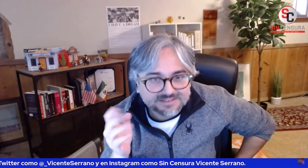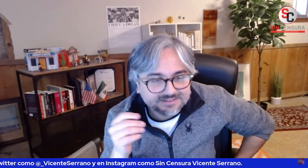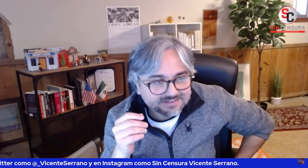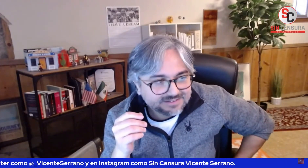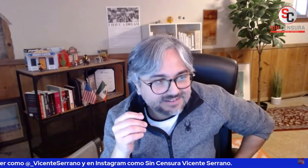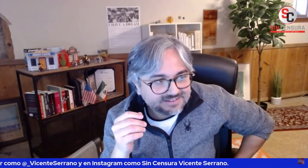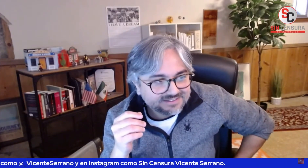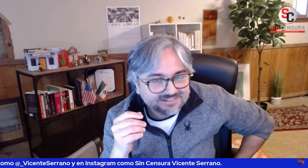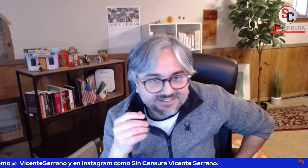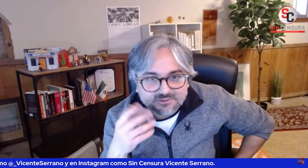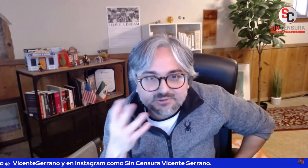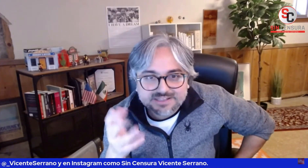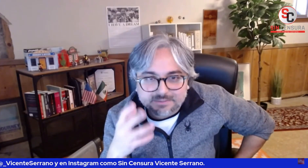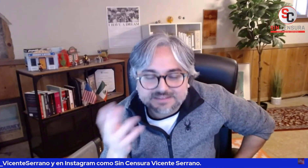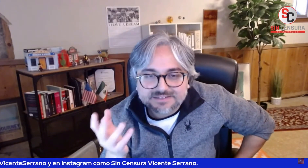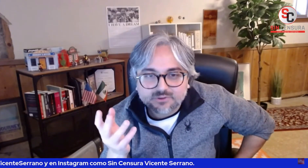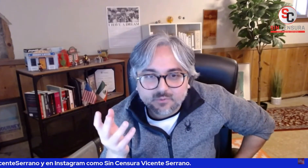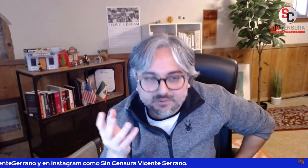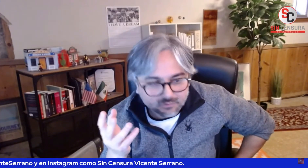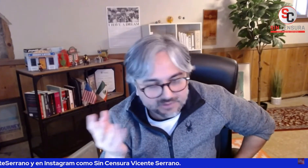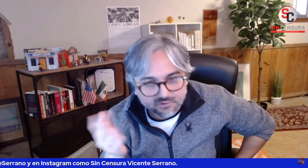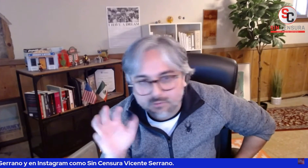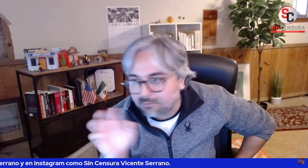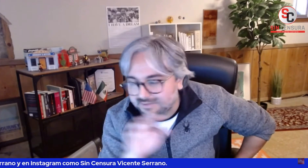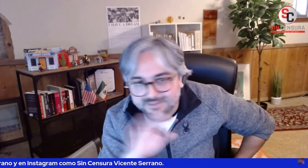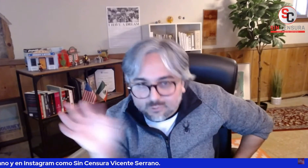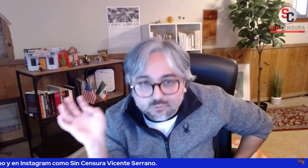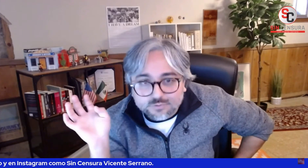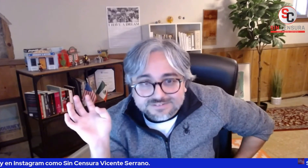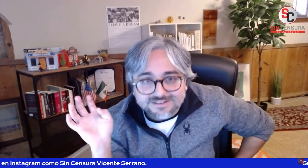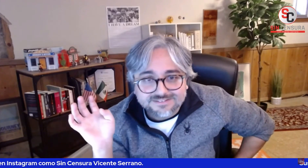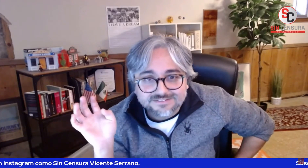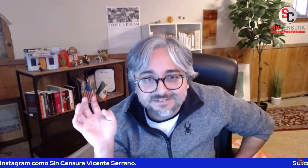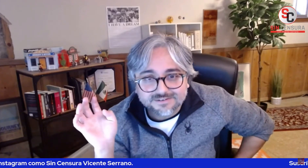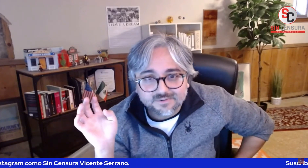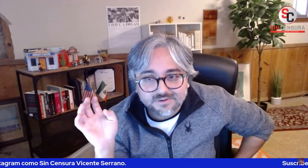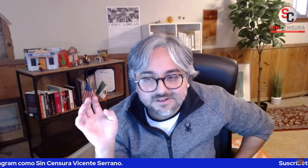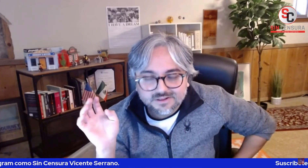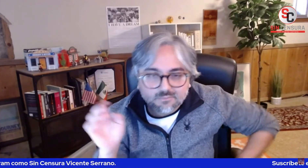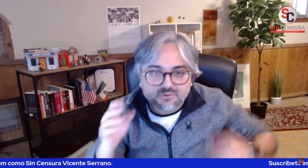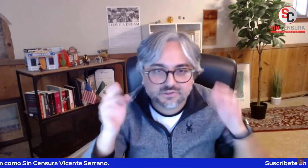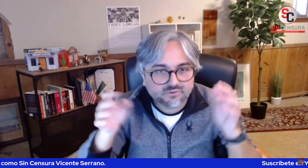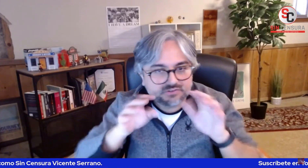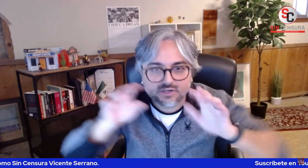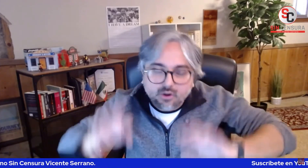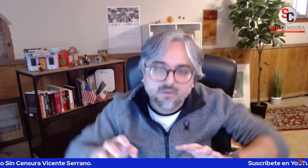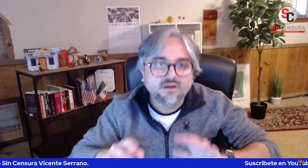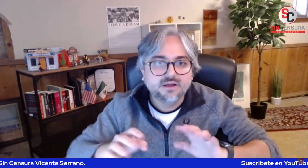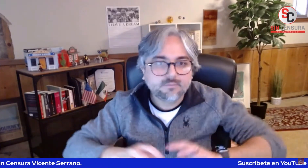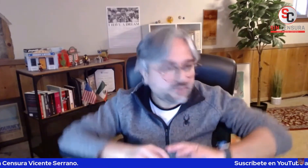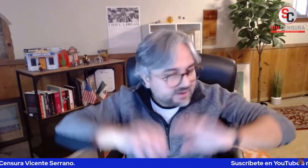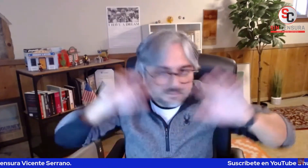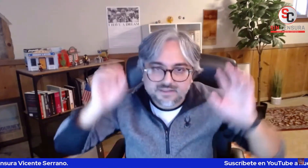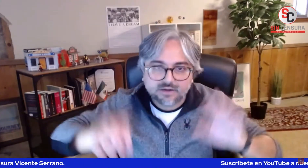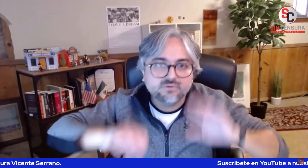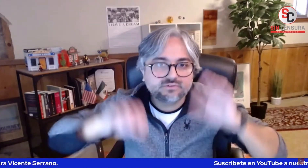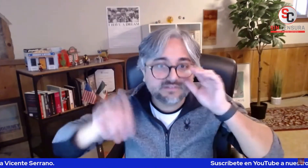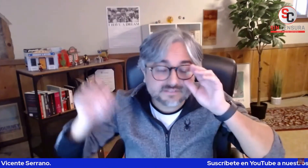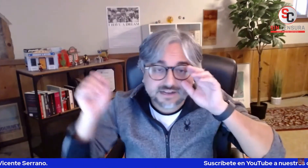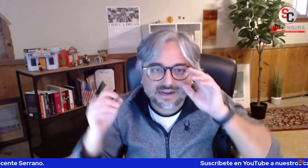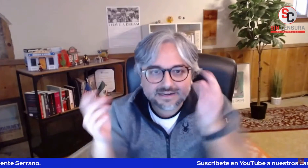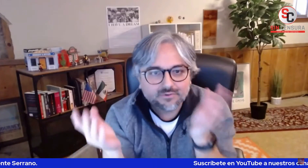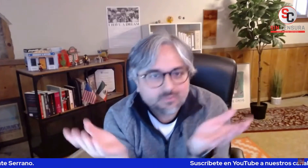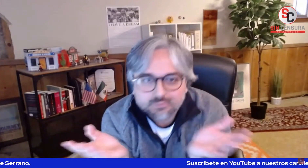públicamente, les gusta debatir sobre esto como verdaderos sofistas, ¿no? Muchos de ellos dicen, no, por arriba de la